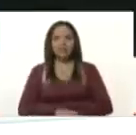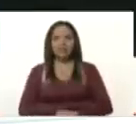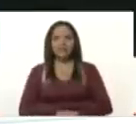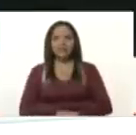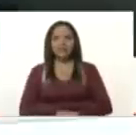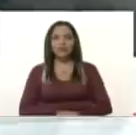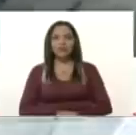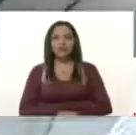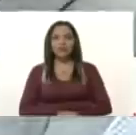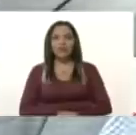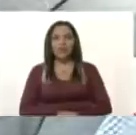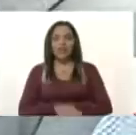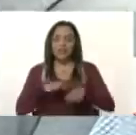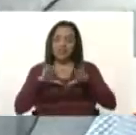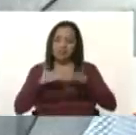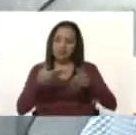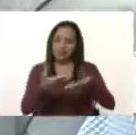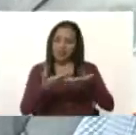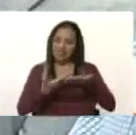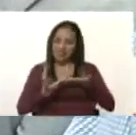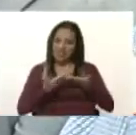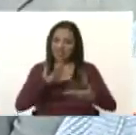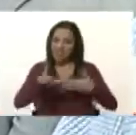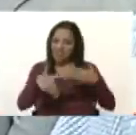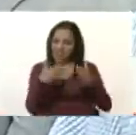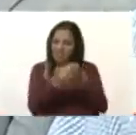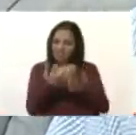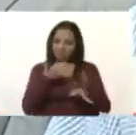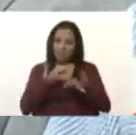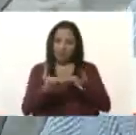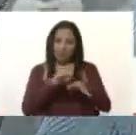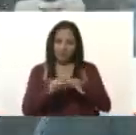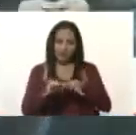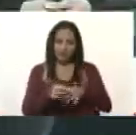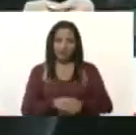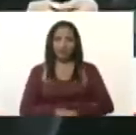Se aceptan regalos hasta en Petro.